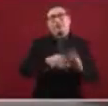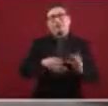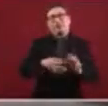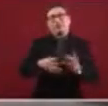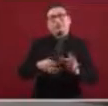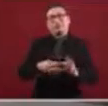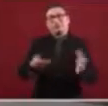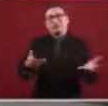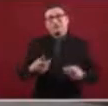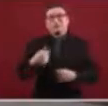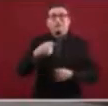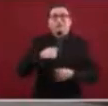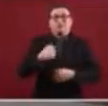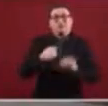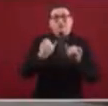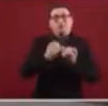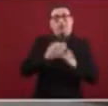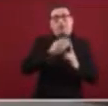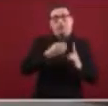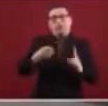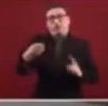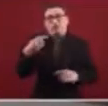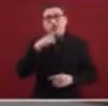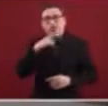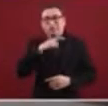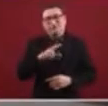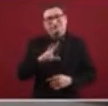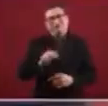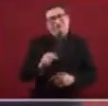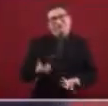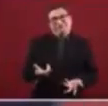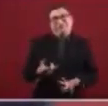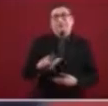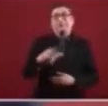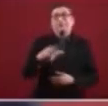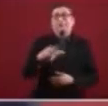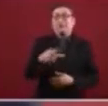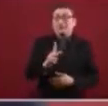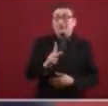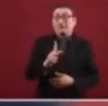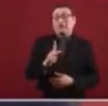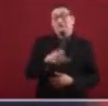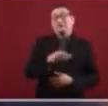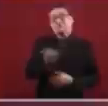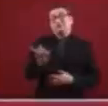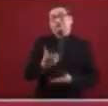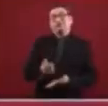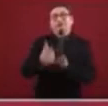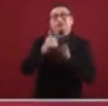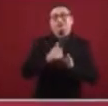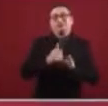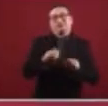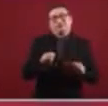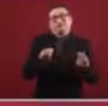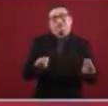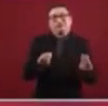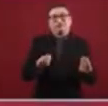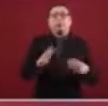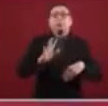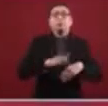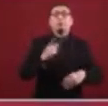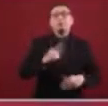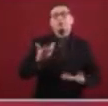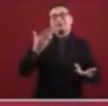de por sí no hablo de corrido, pero ayuda mucho, porque un